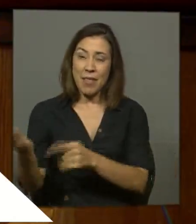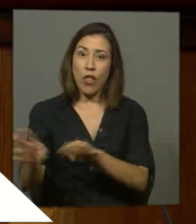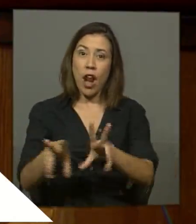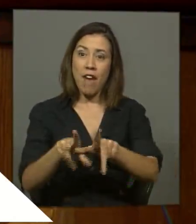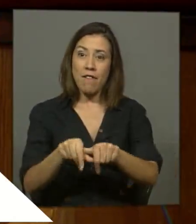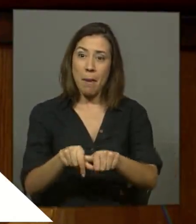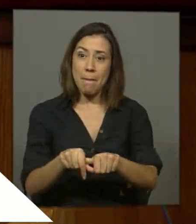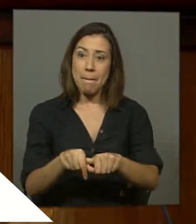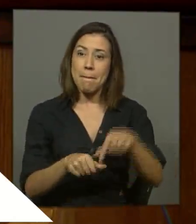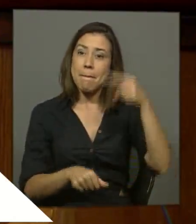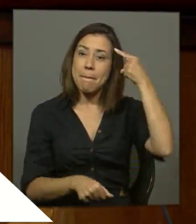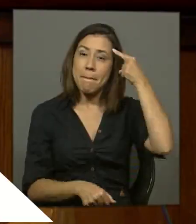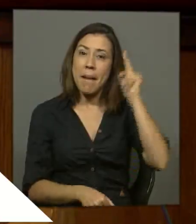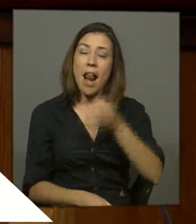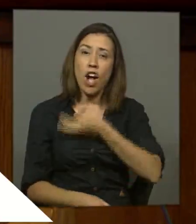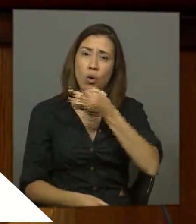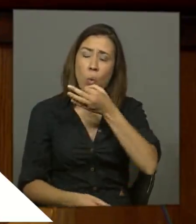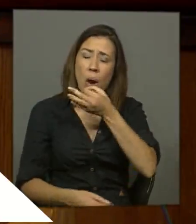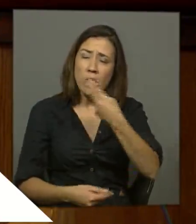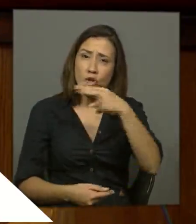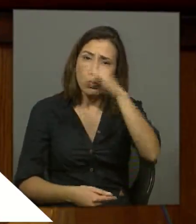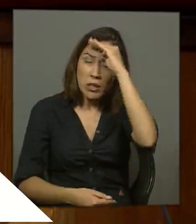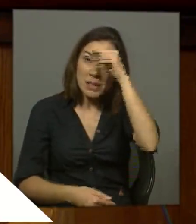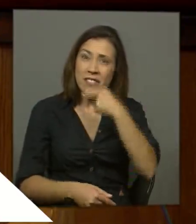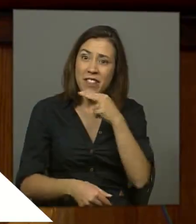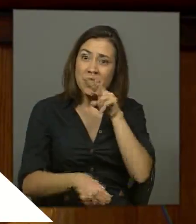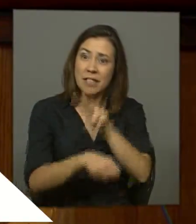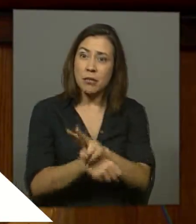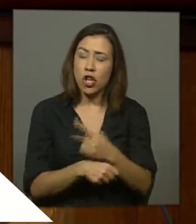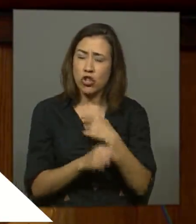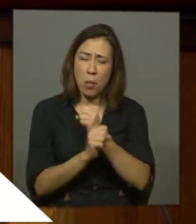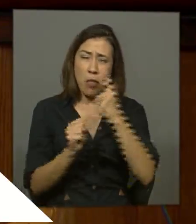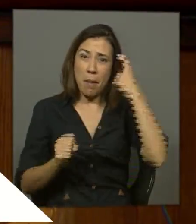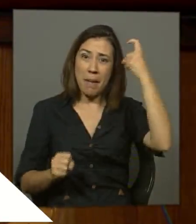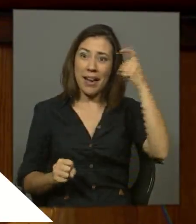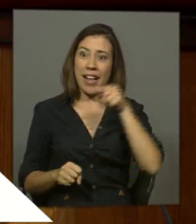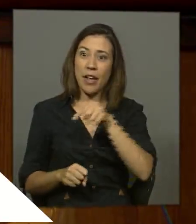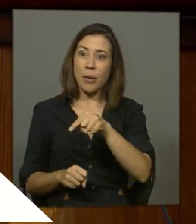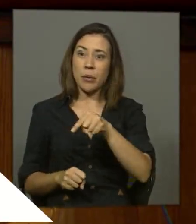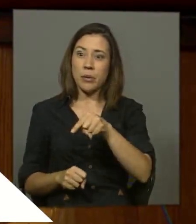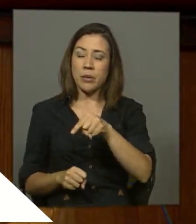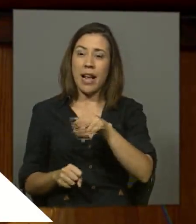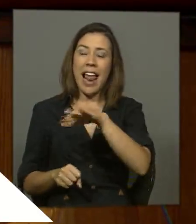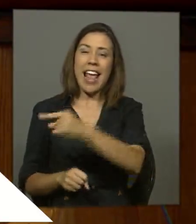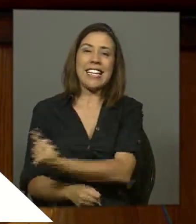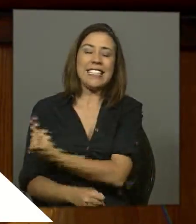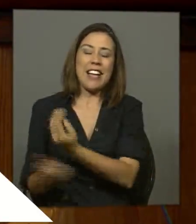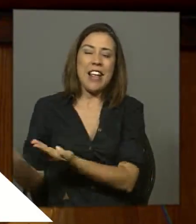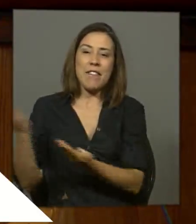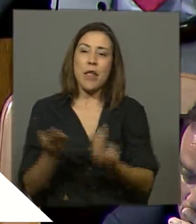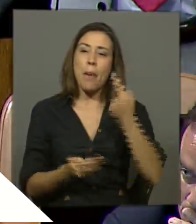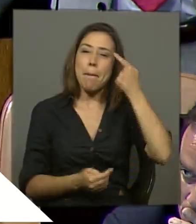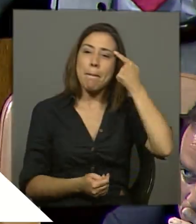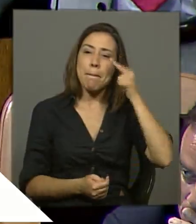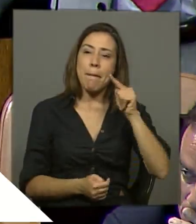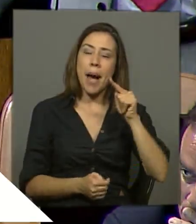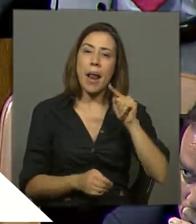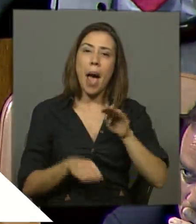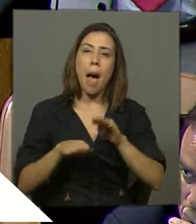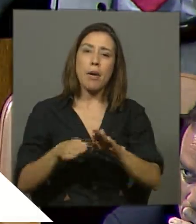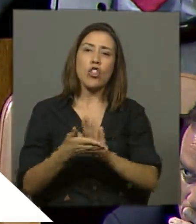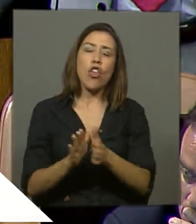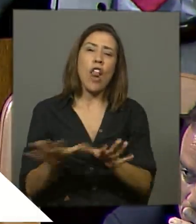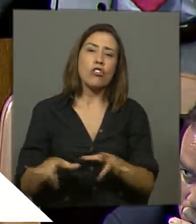familia para que de su testimonio no me imagino que lo ha la la ha citado acá para respaldar los